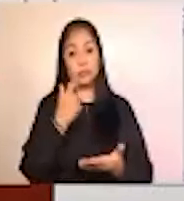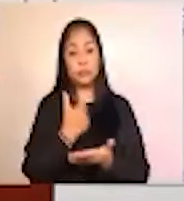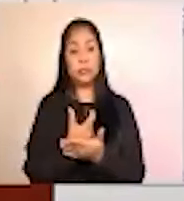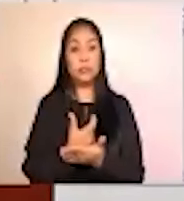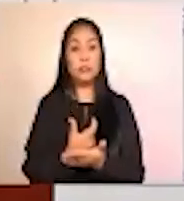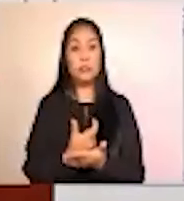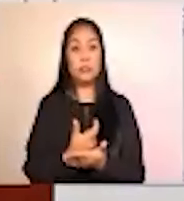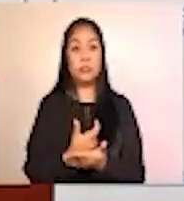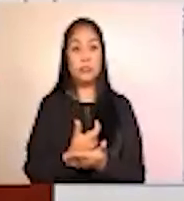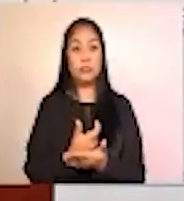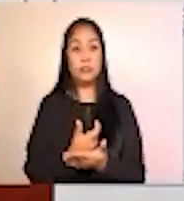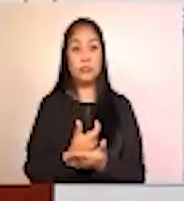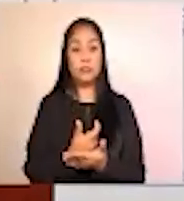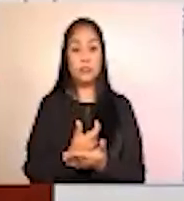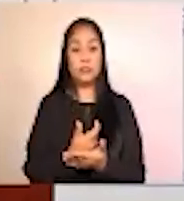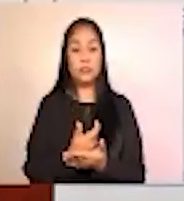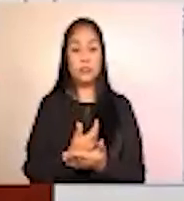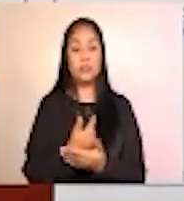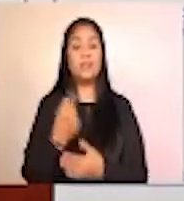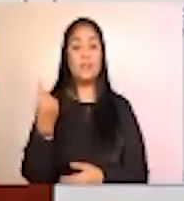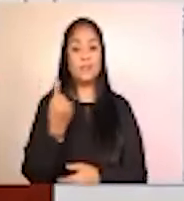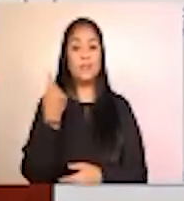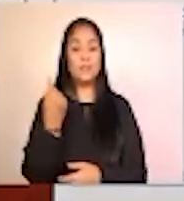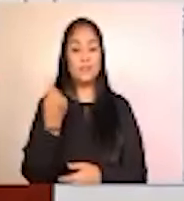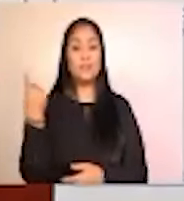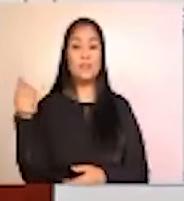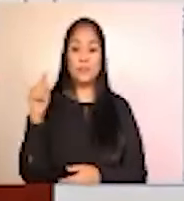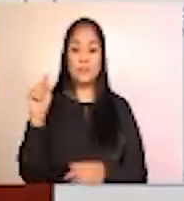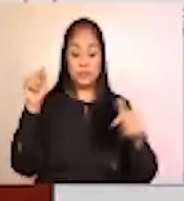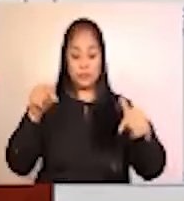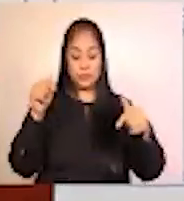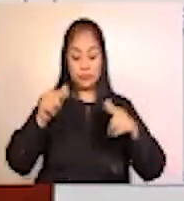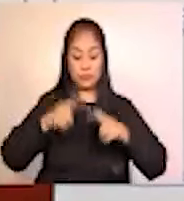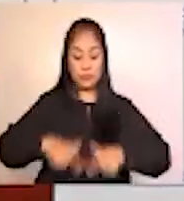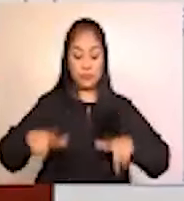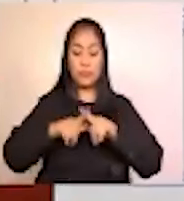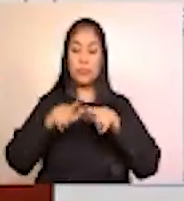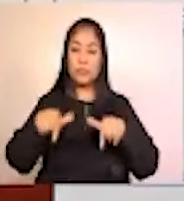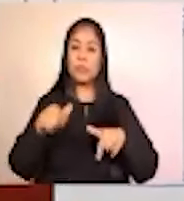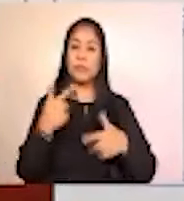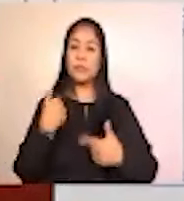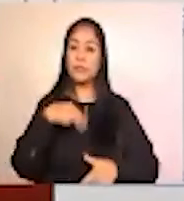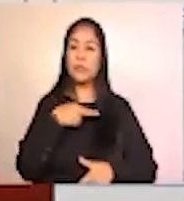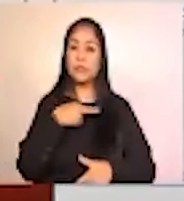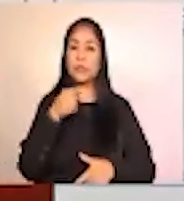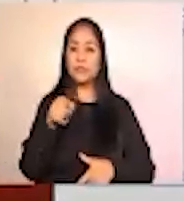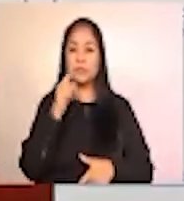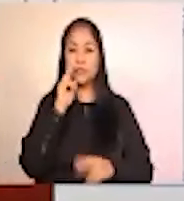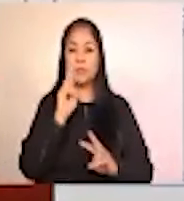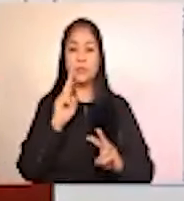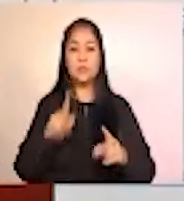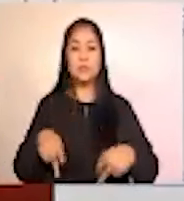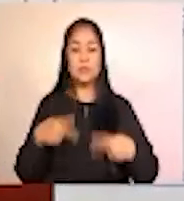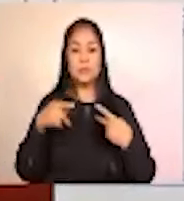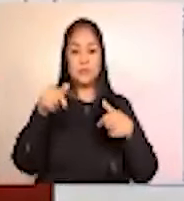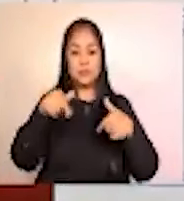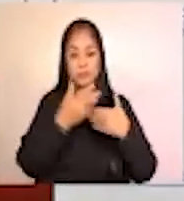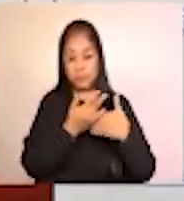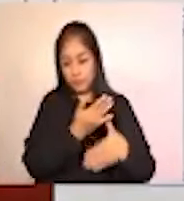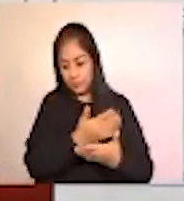de fundamental relevancia para este espacio es lo que hemos vivido en estas últimas